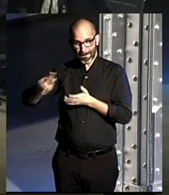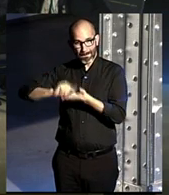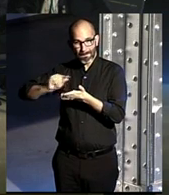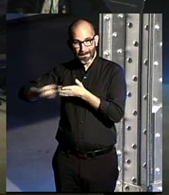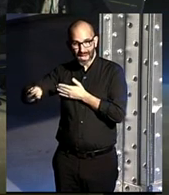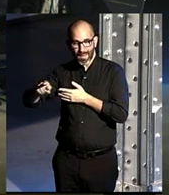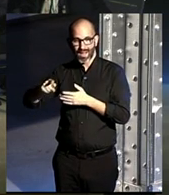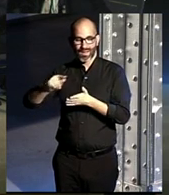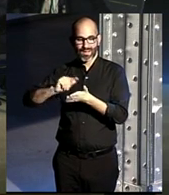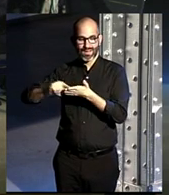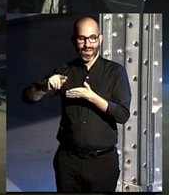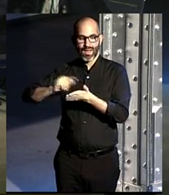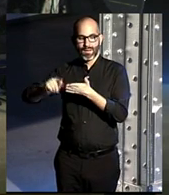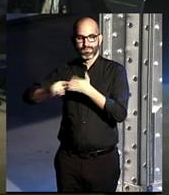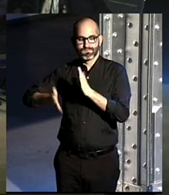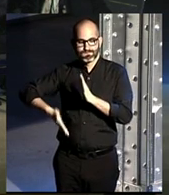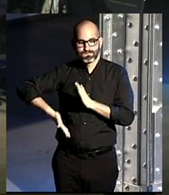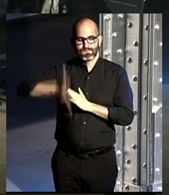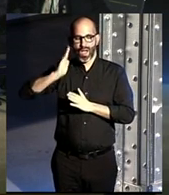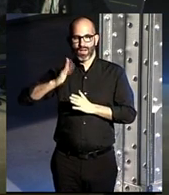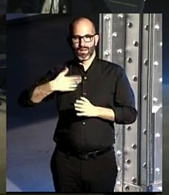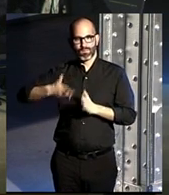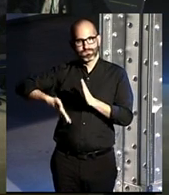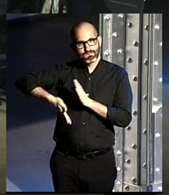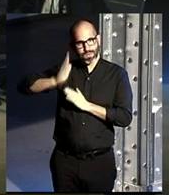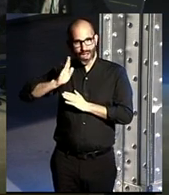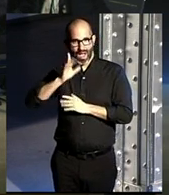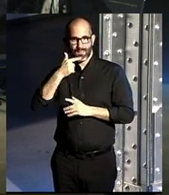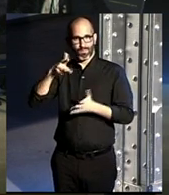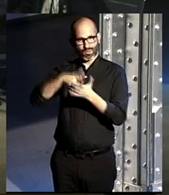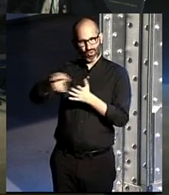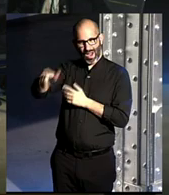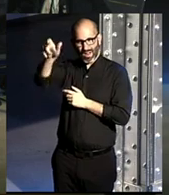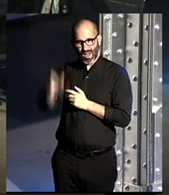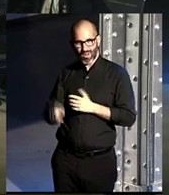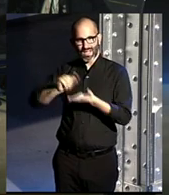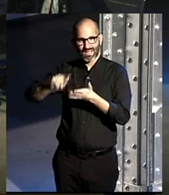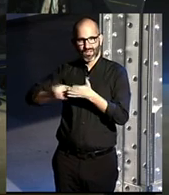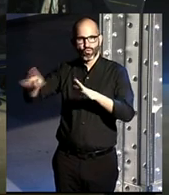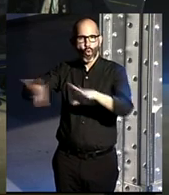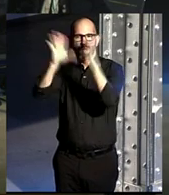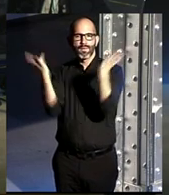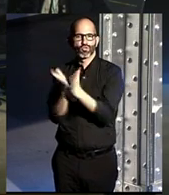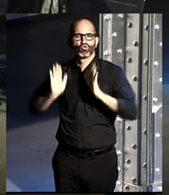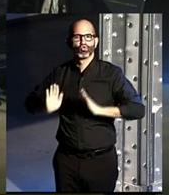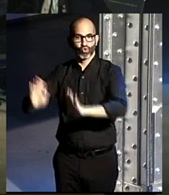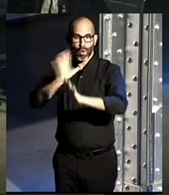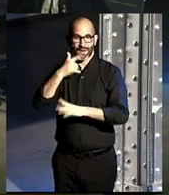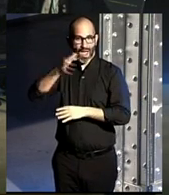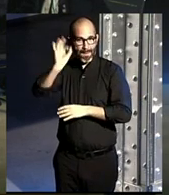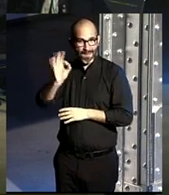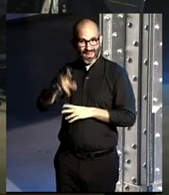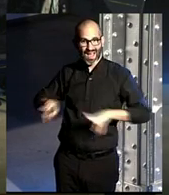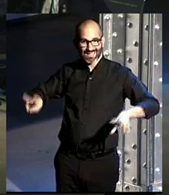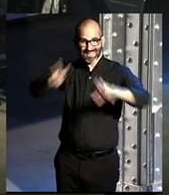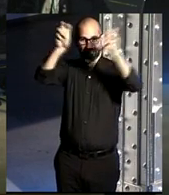No. Steampunk es posterior. Claro. Steampunk es una barroquización del universo de Verne, pero en realidad tiene muy poco que ver con el universo